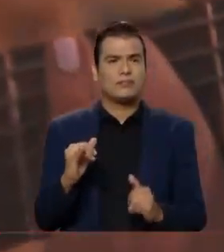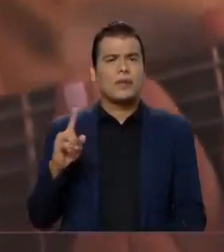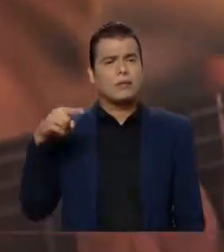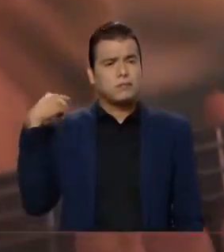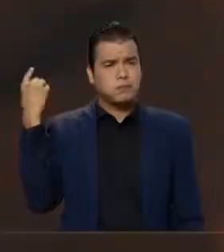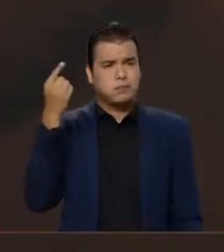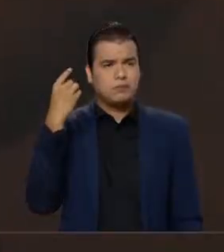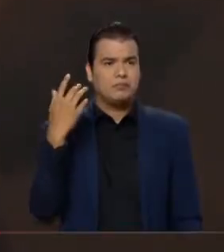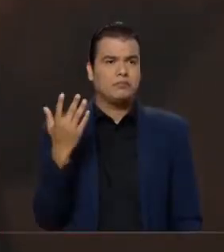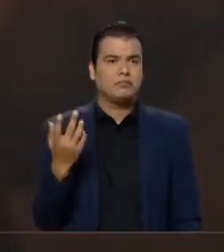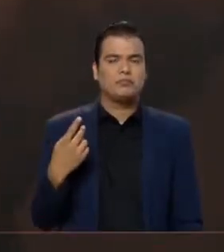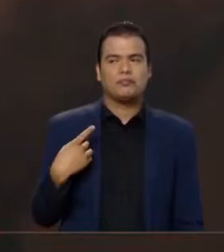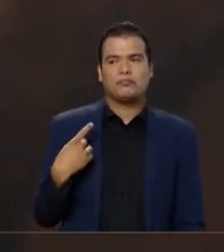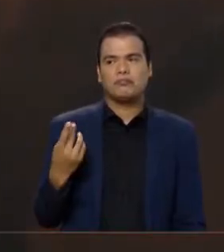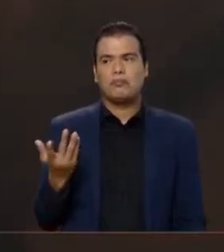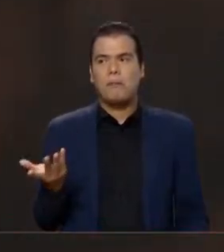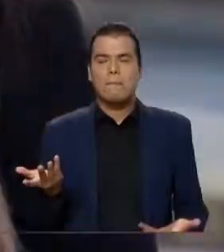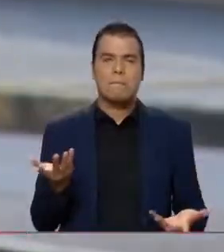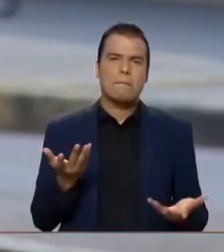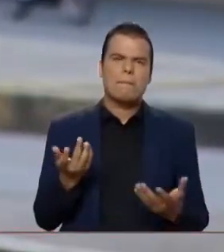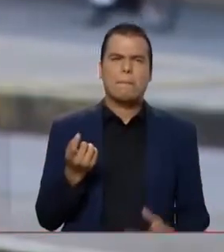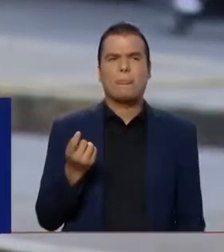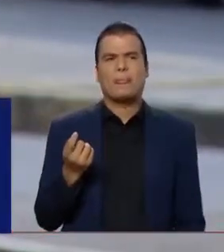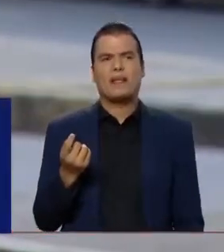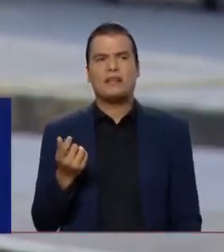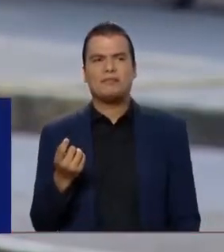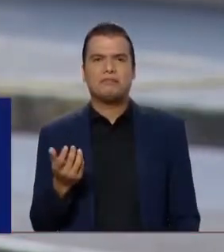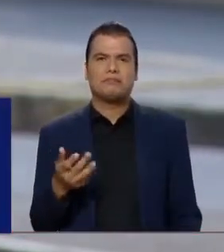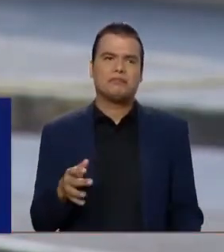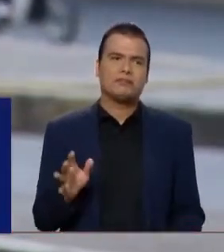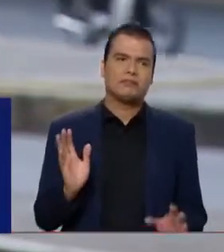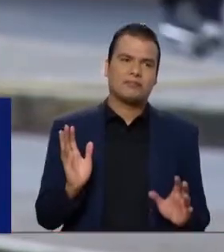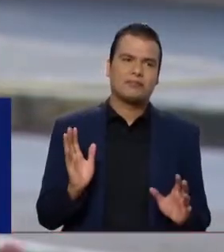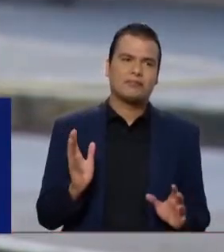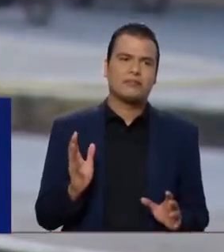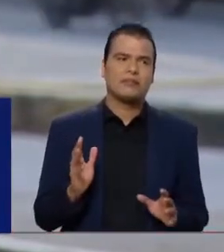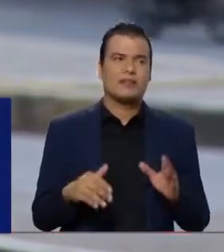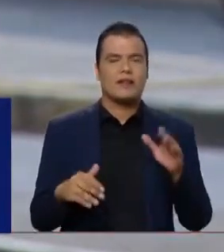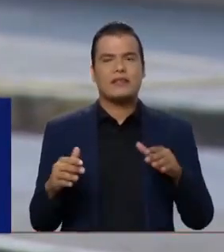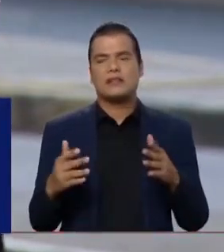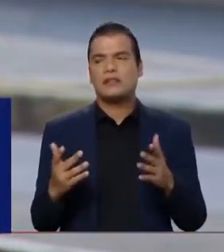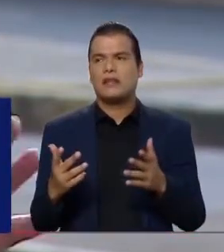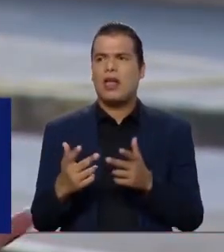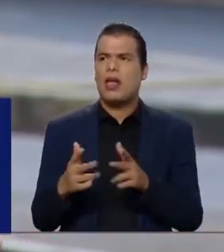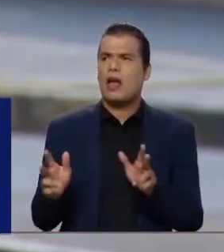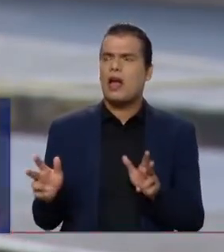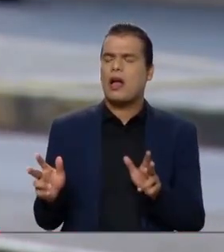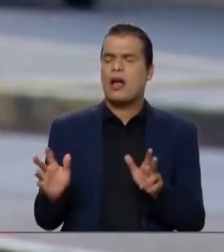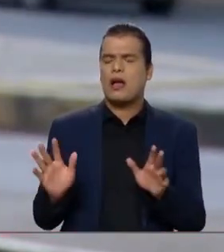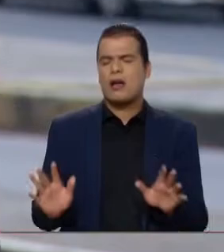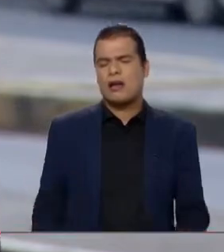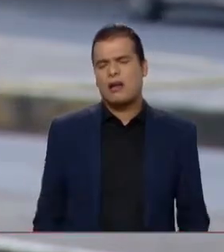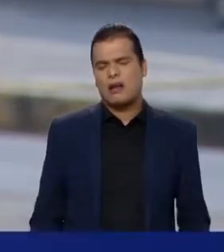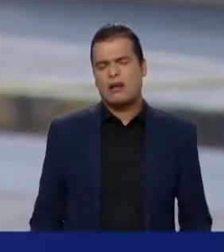los casi algo, un arrocito en bajo, y a veces pues duelen más que los oficiales cuando no llegan a